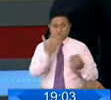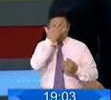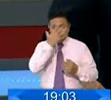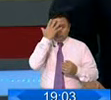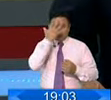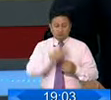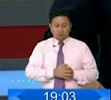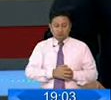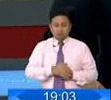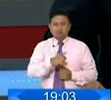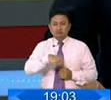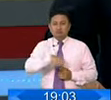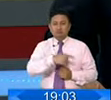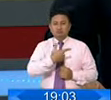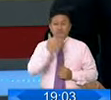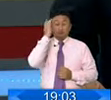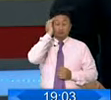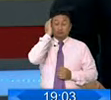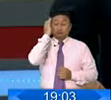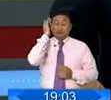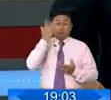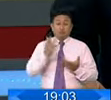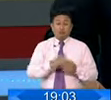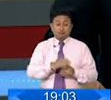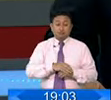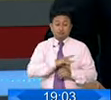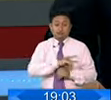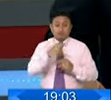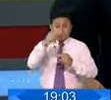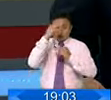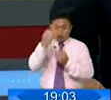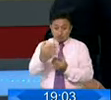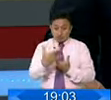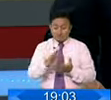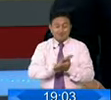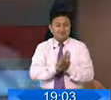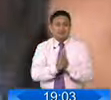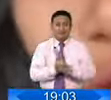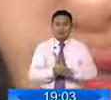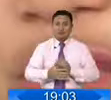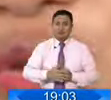Esmeraldas. Ellos están desesperados al no tener noticias.